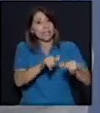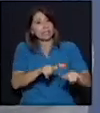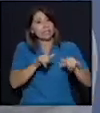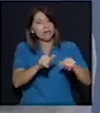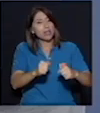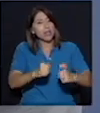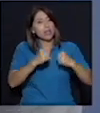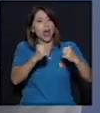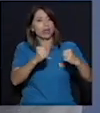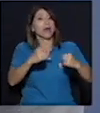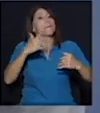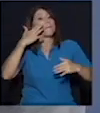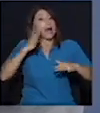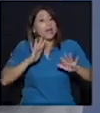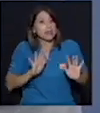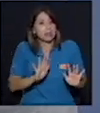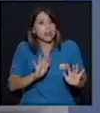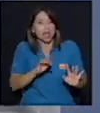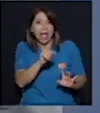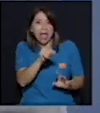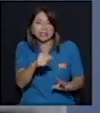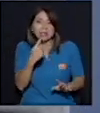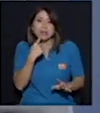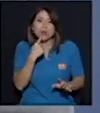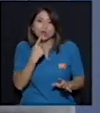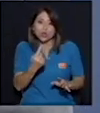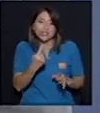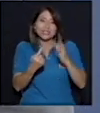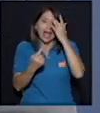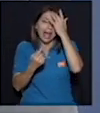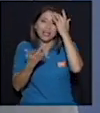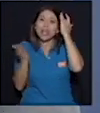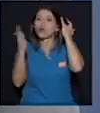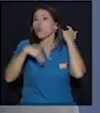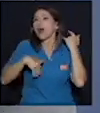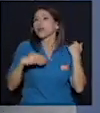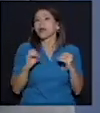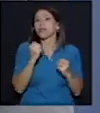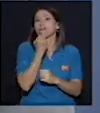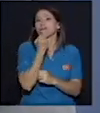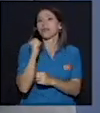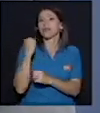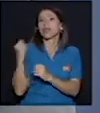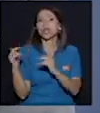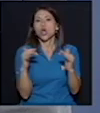menos aparente, así nos lo indica, que no tienen rebeliones, etcétera.